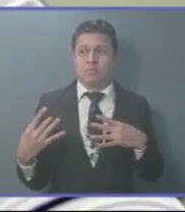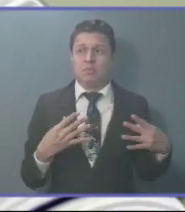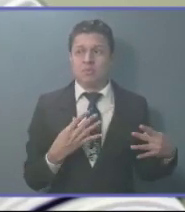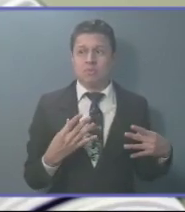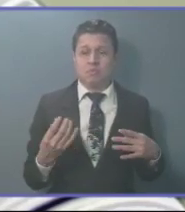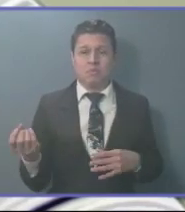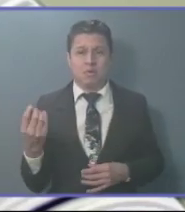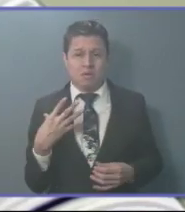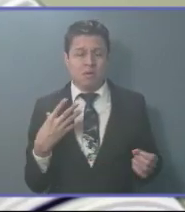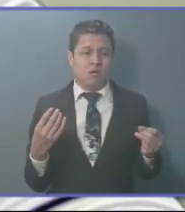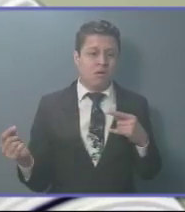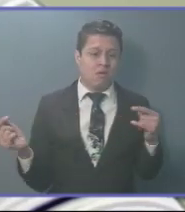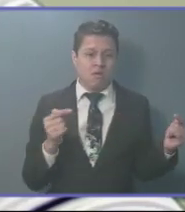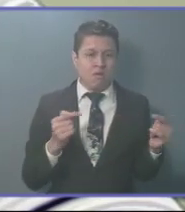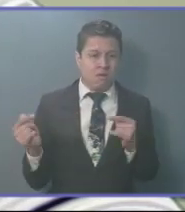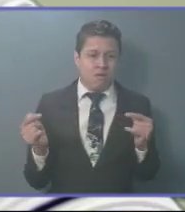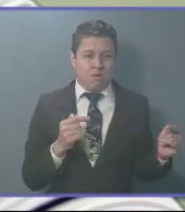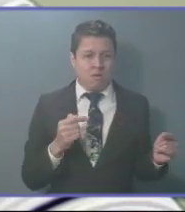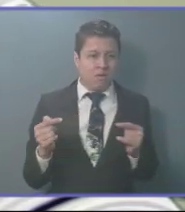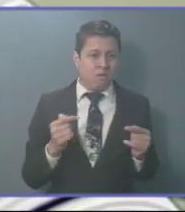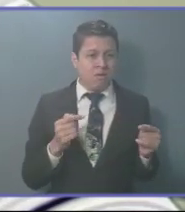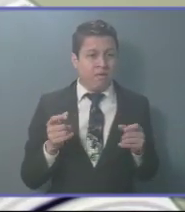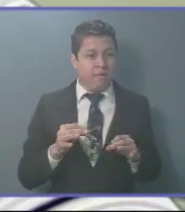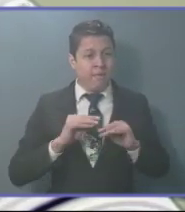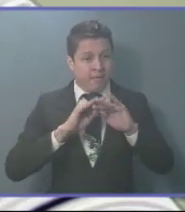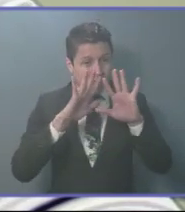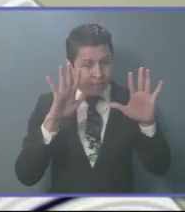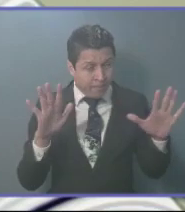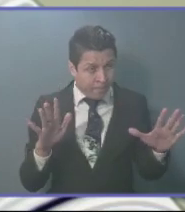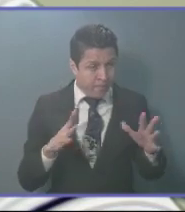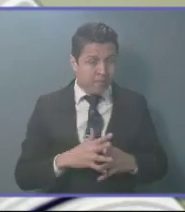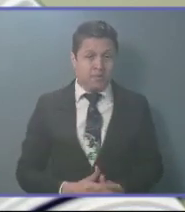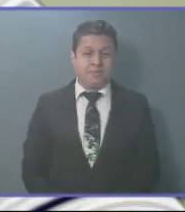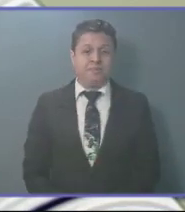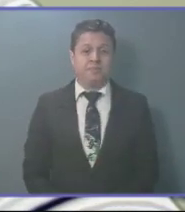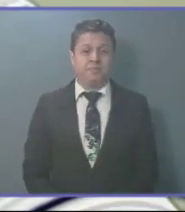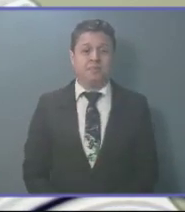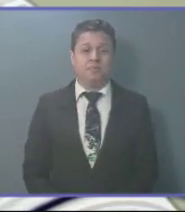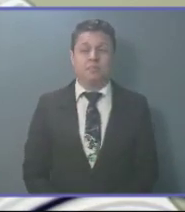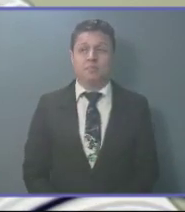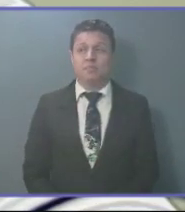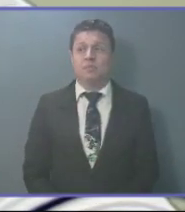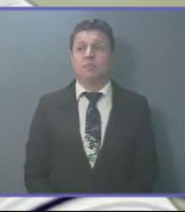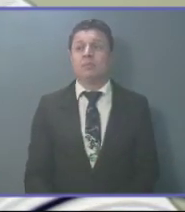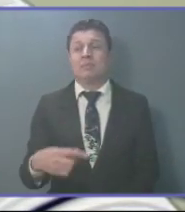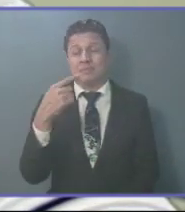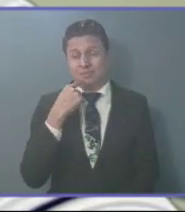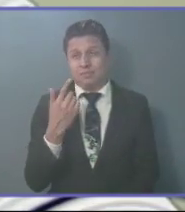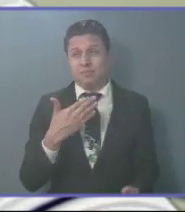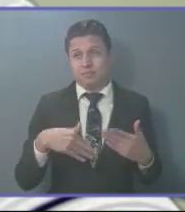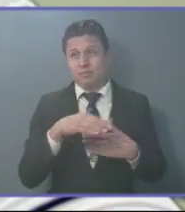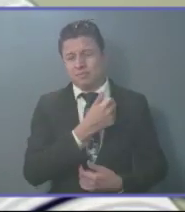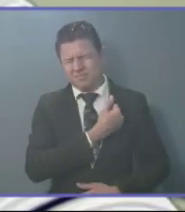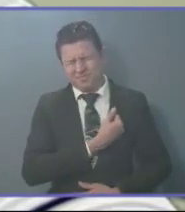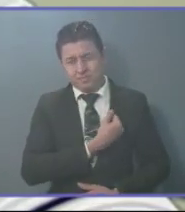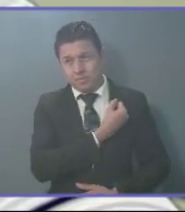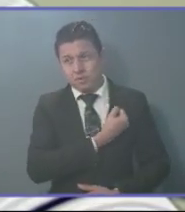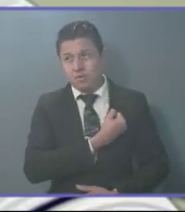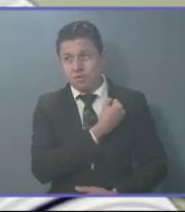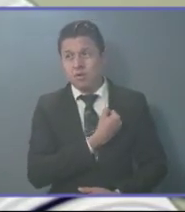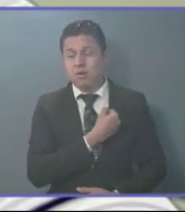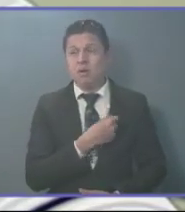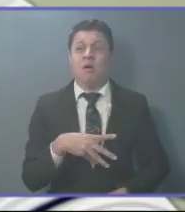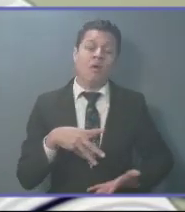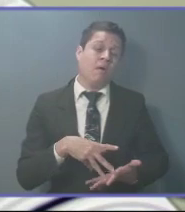qué diré, y que obviamente las mayores repercusiones están en el